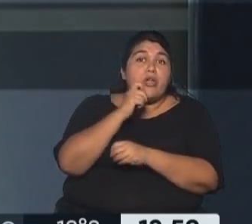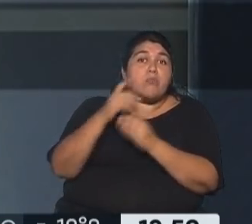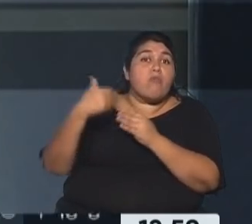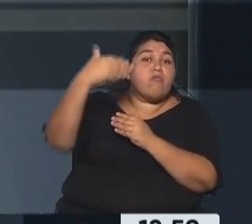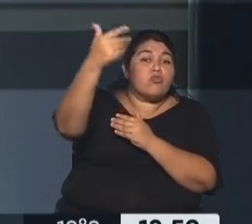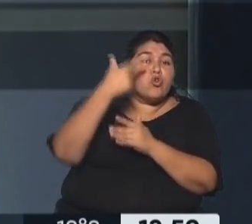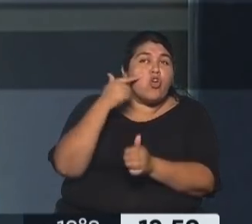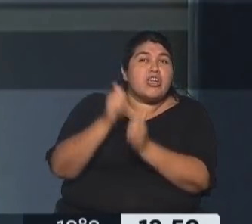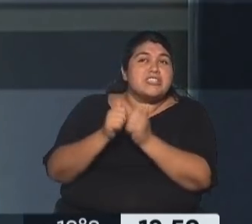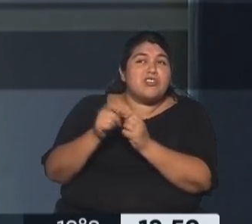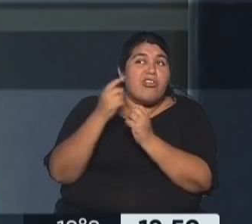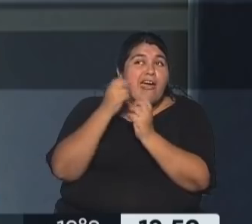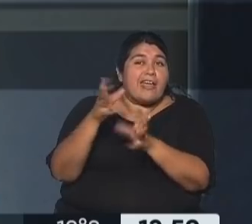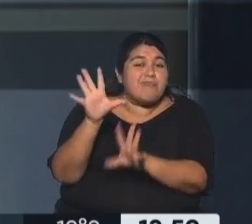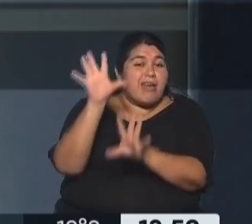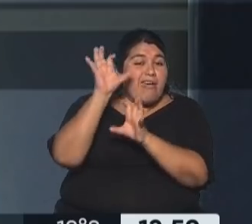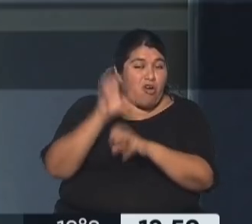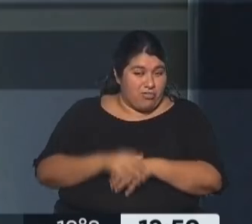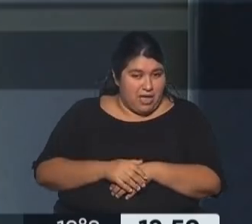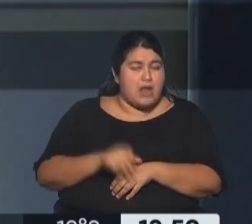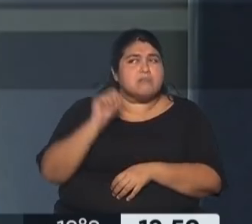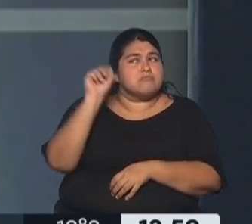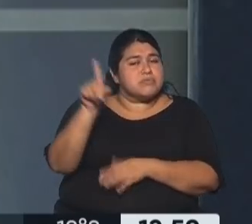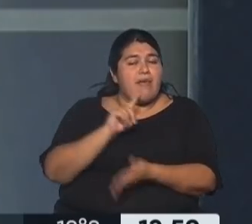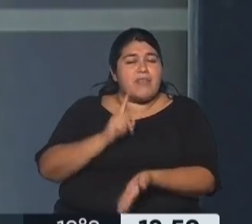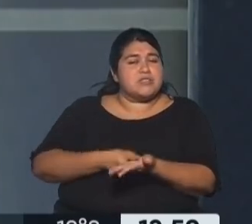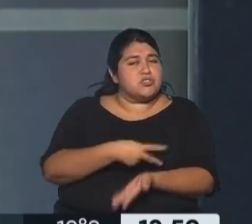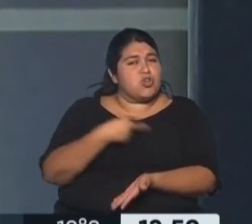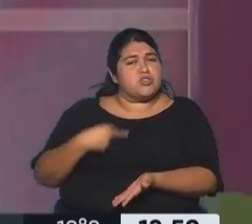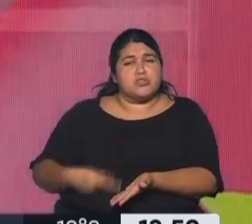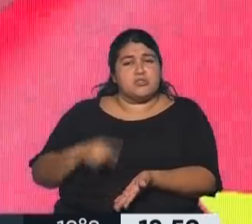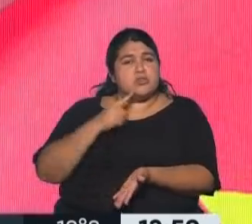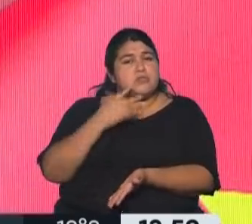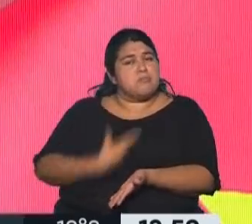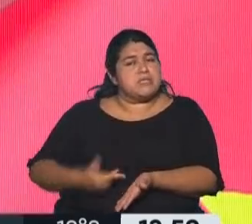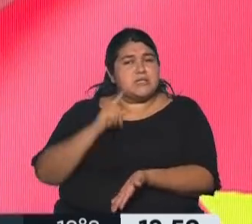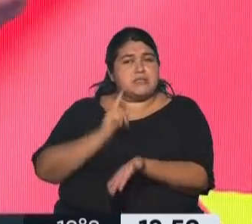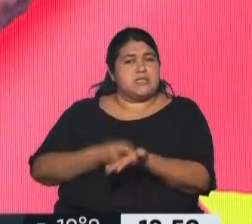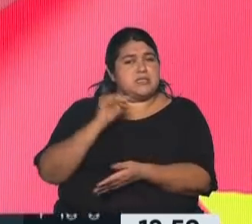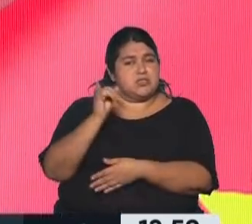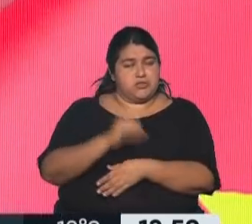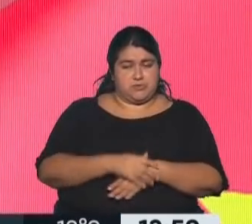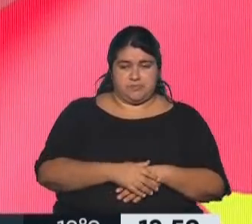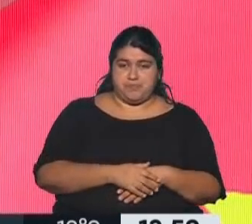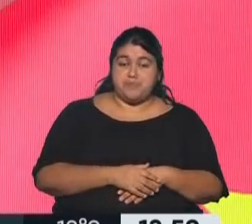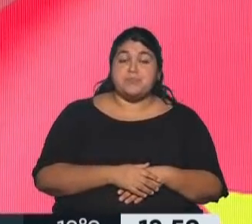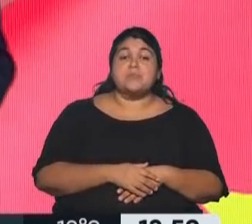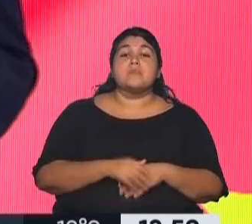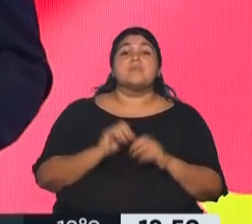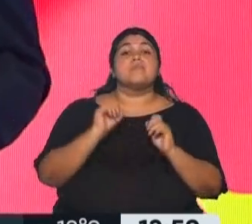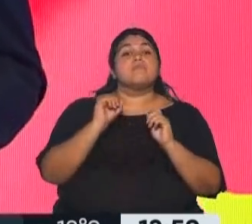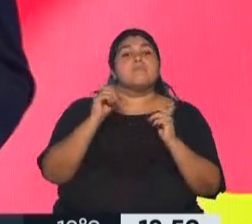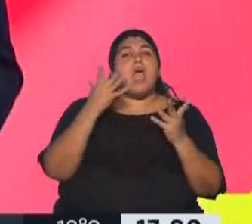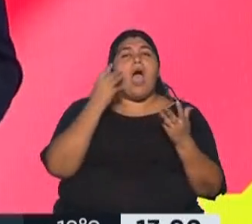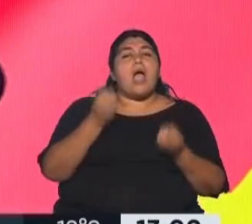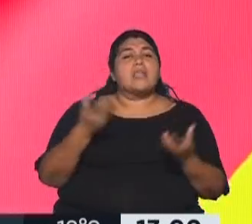actions. That is a decision for President Xi and the Chinese to make. Es interesante saber las relaciones